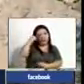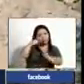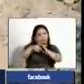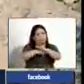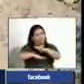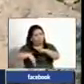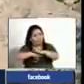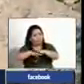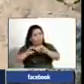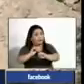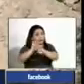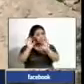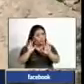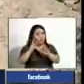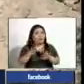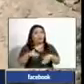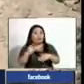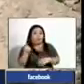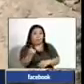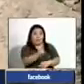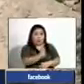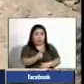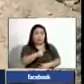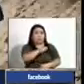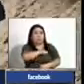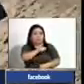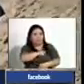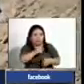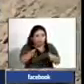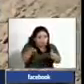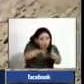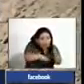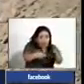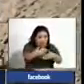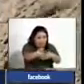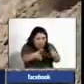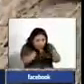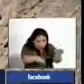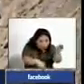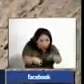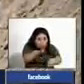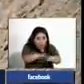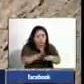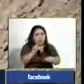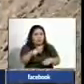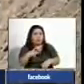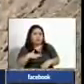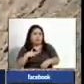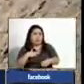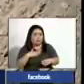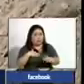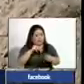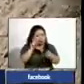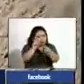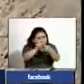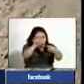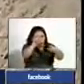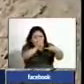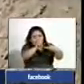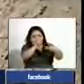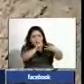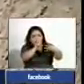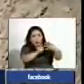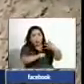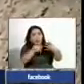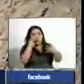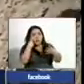muy clave, es que los responsables de sepultar o incinerar los restos lleven un registro exacto de dónde